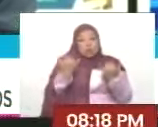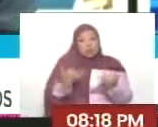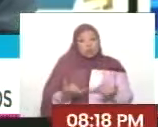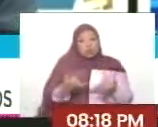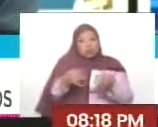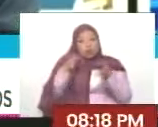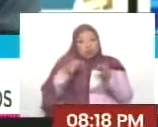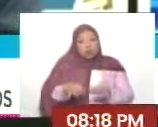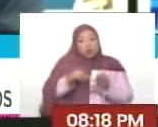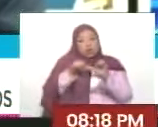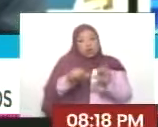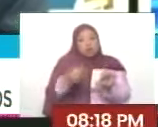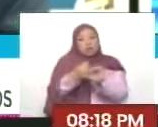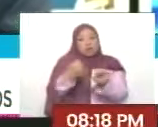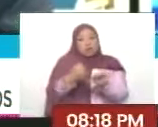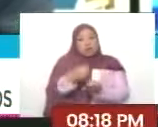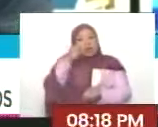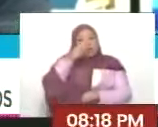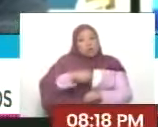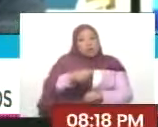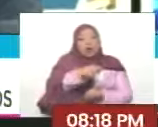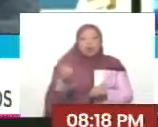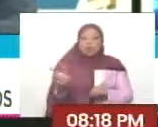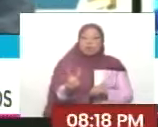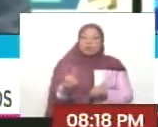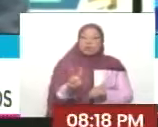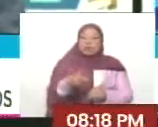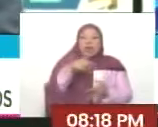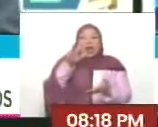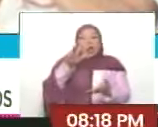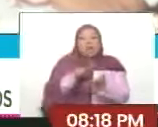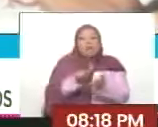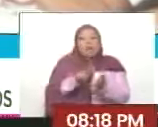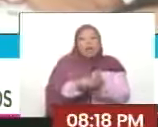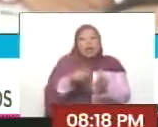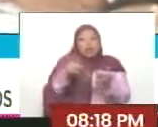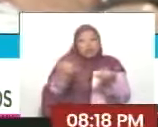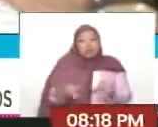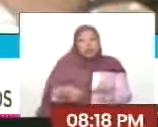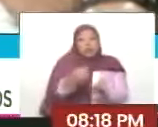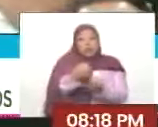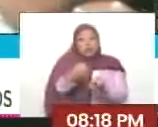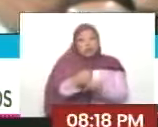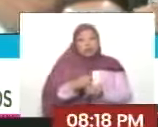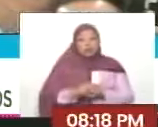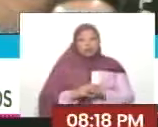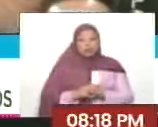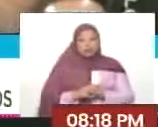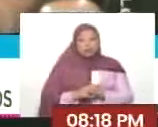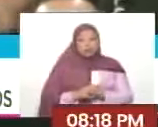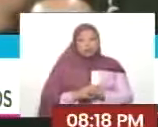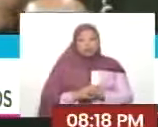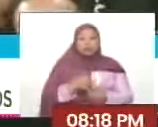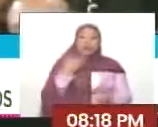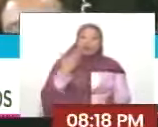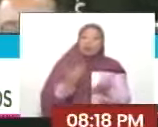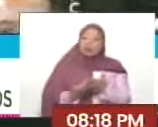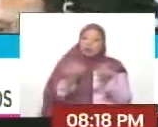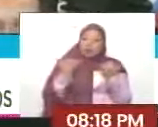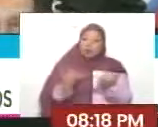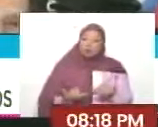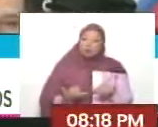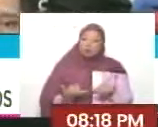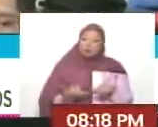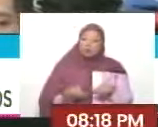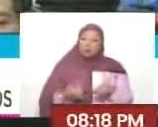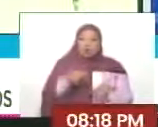posición constitucional del pueblo de Venezuela aprobada por referéndum. Por eso yo le he dicho,